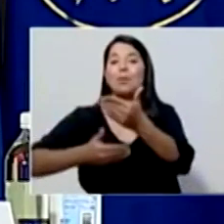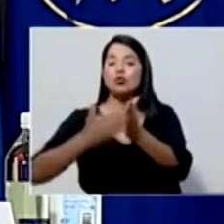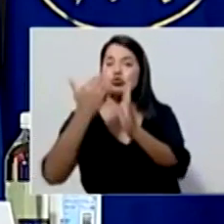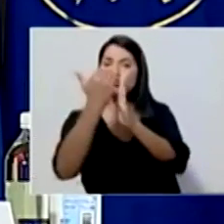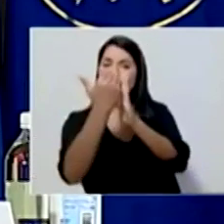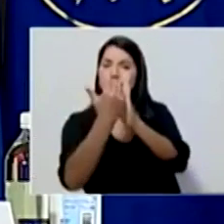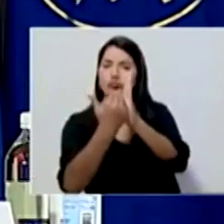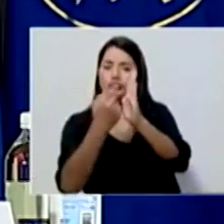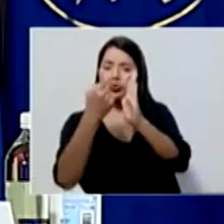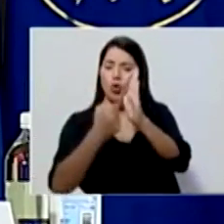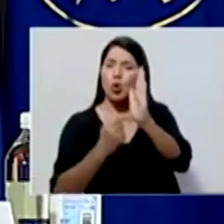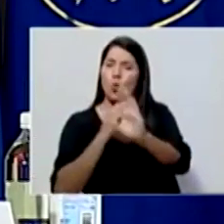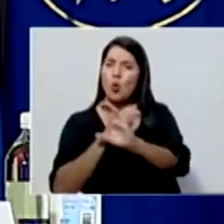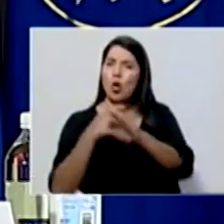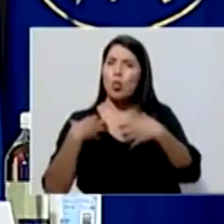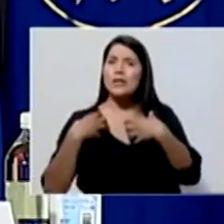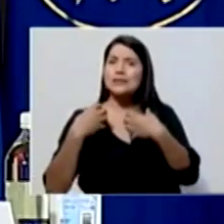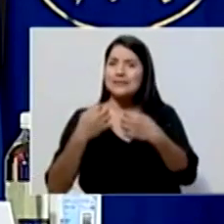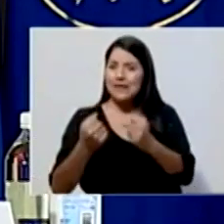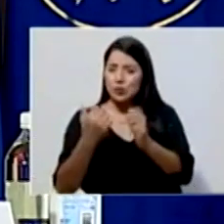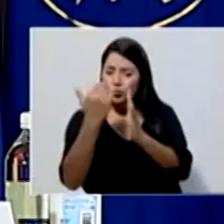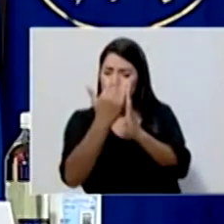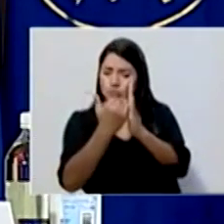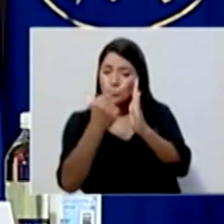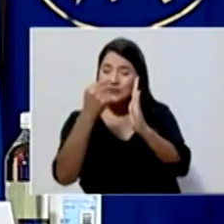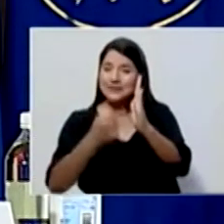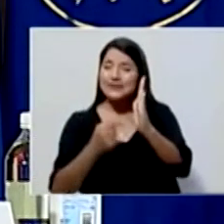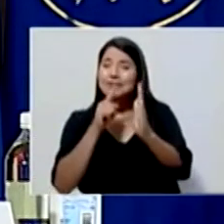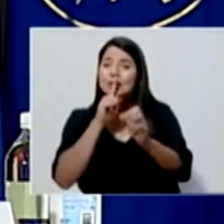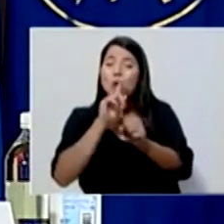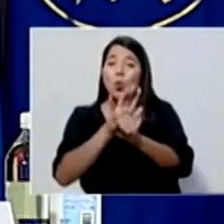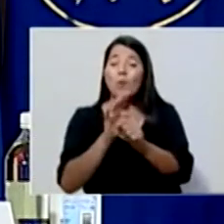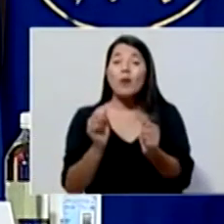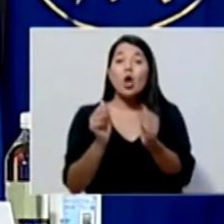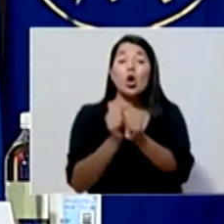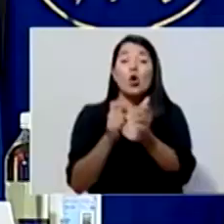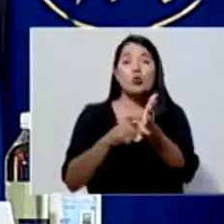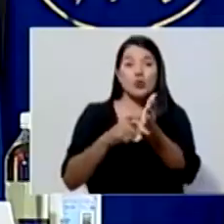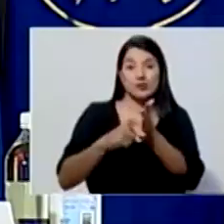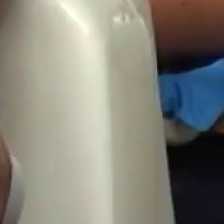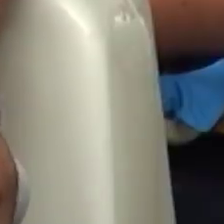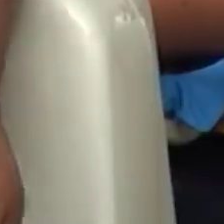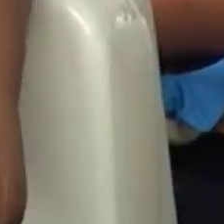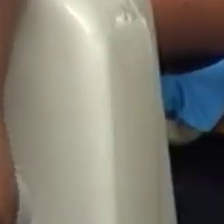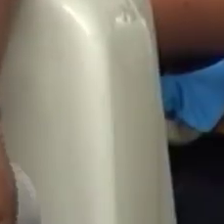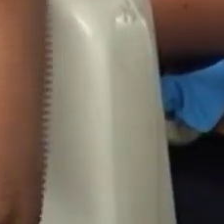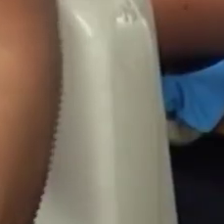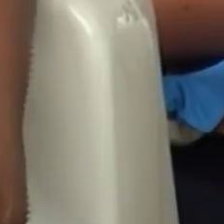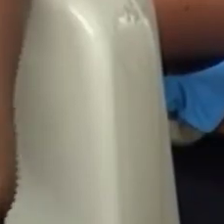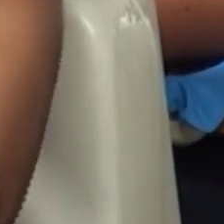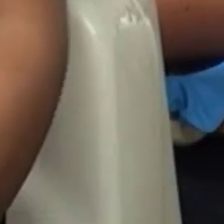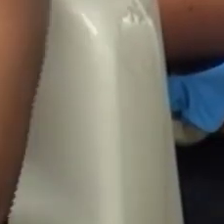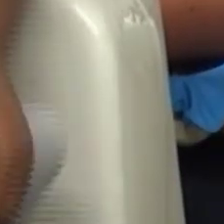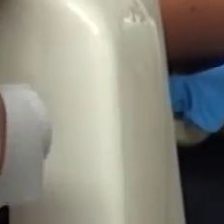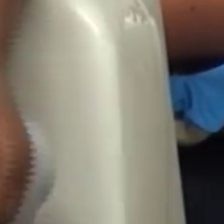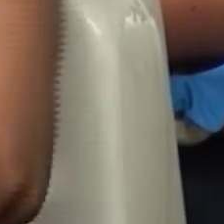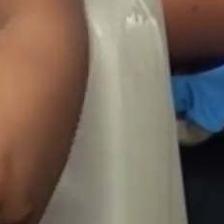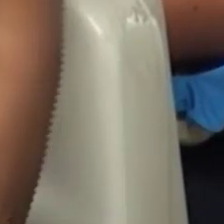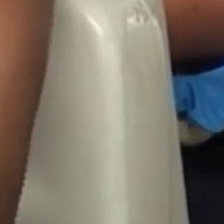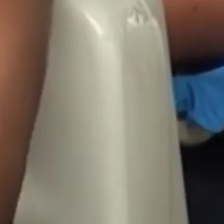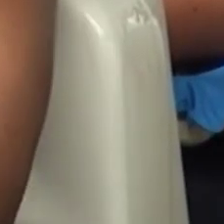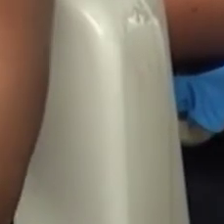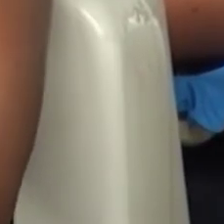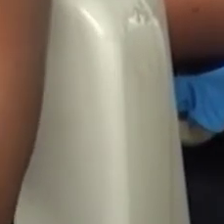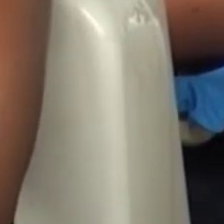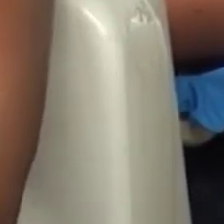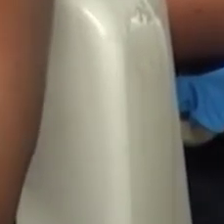con requisitos para justamente lograr esa aprobación desde el punto de vista sanitario. Pero